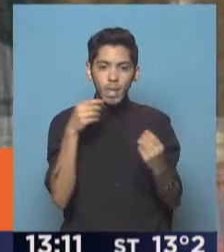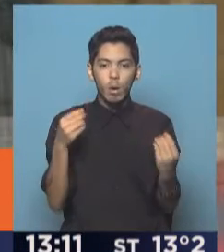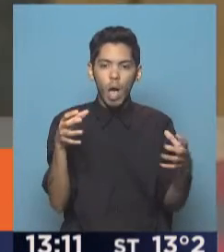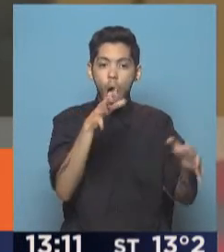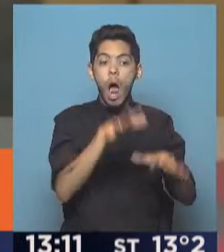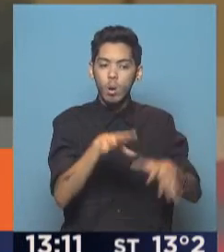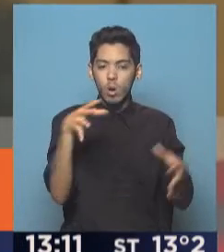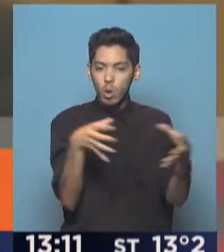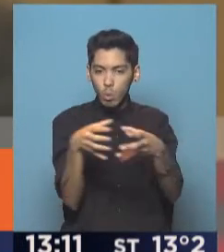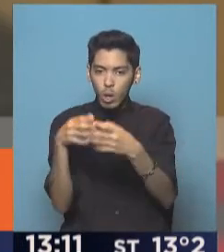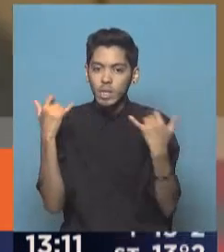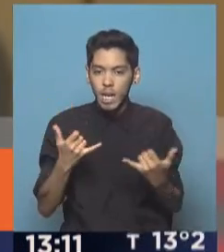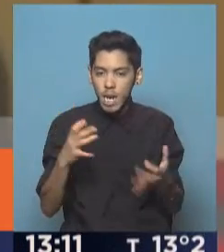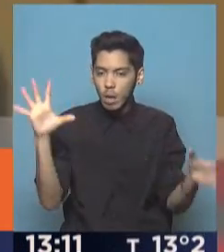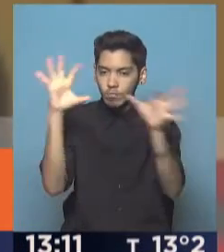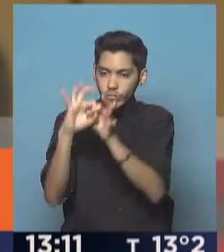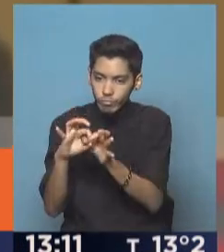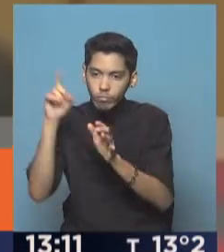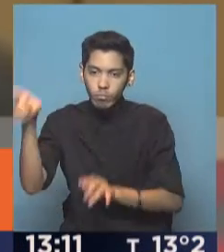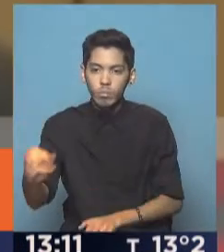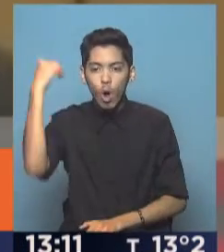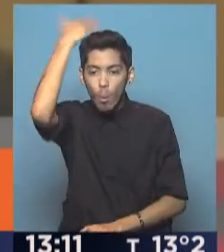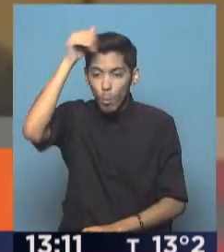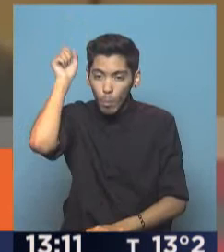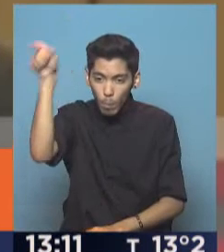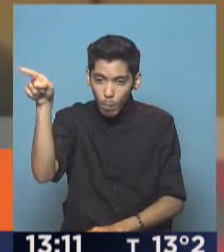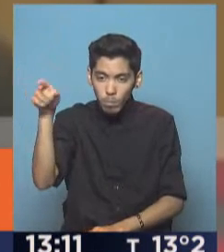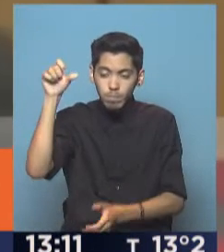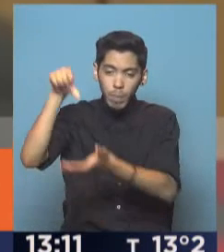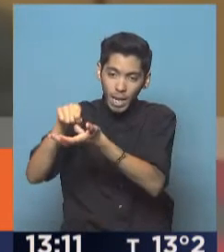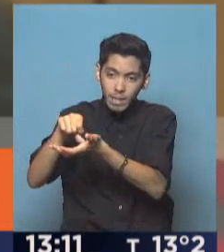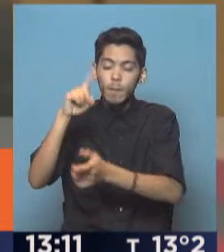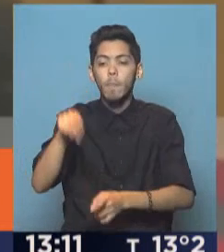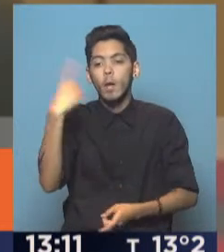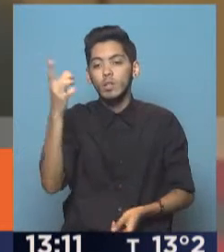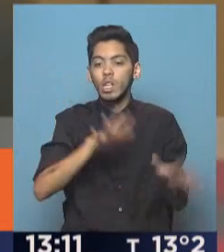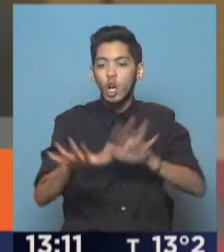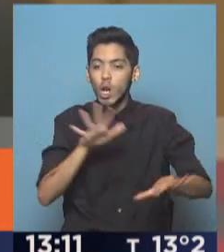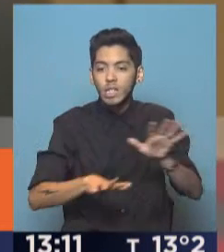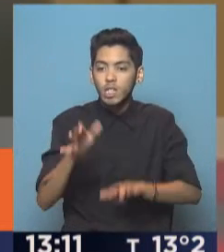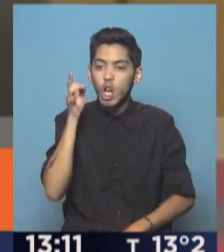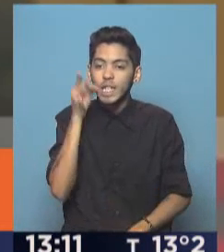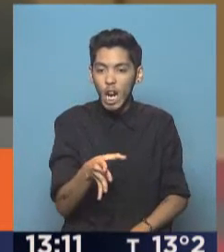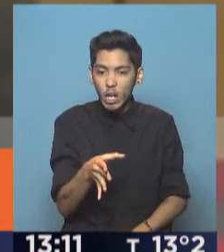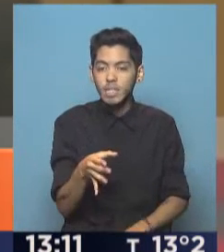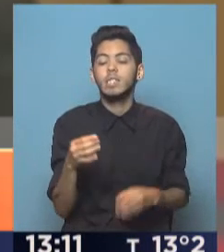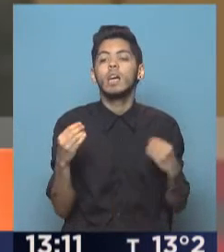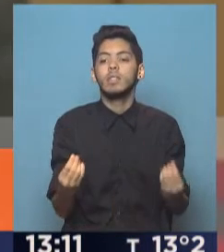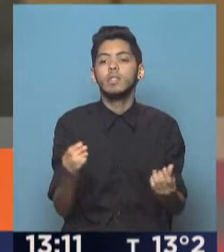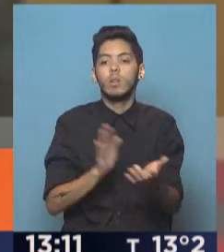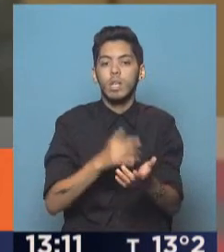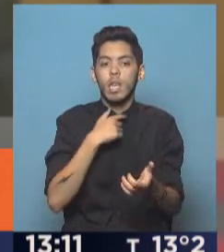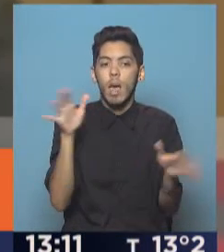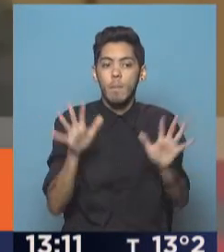grupos que pudieran tener nexos con el estado islámico y otras organizaciones terroristas que se teme que puedan preparar algún atentado